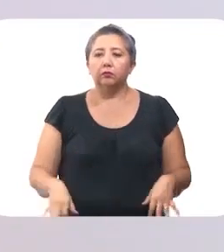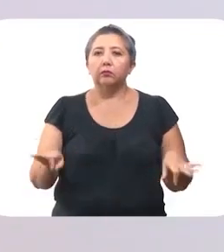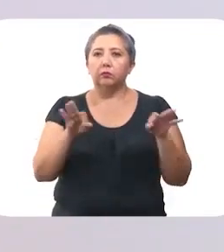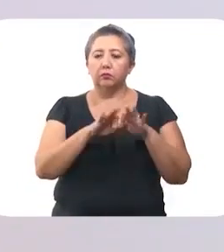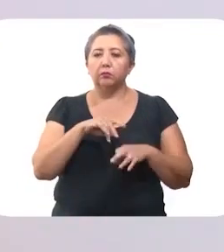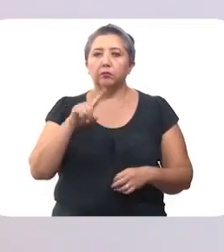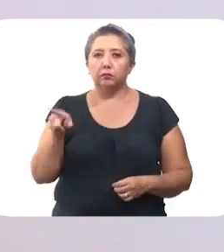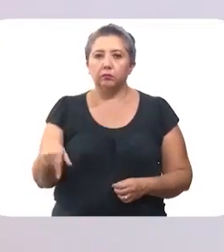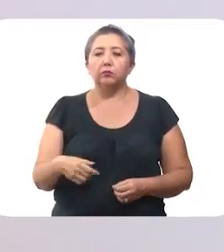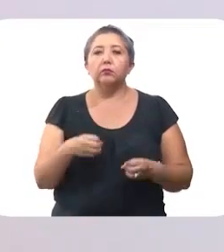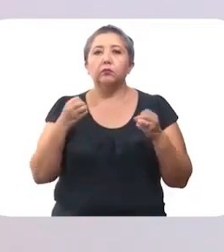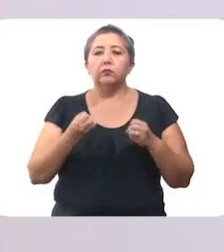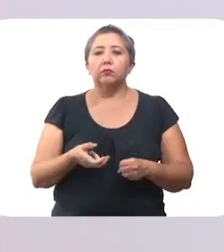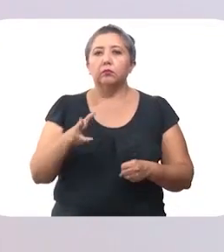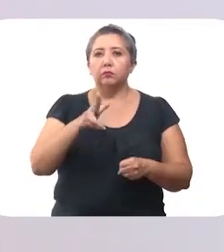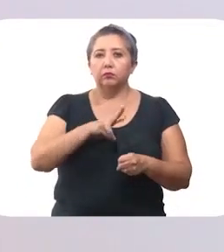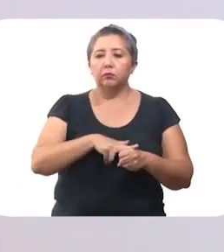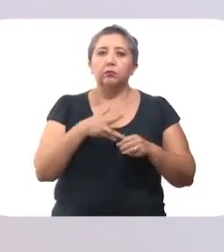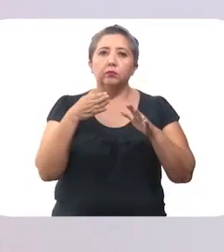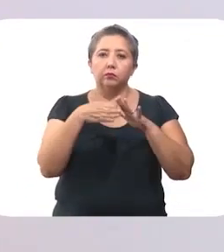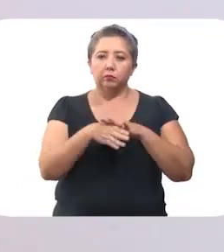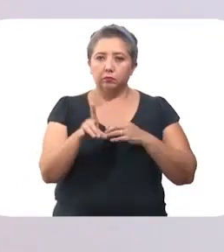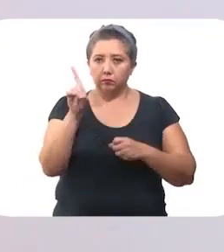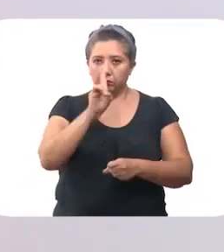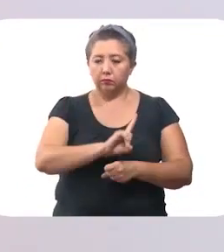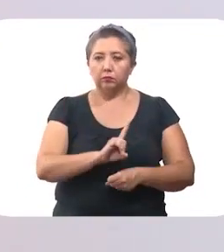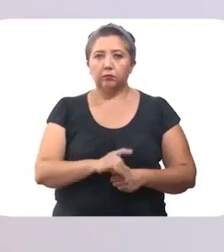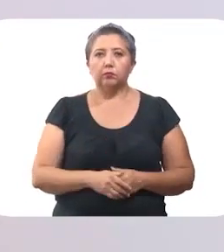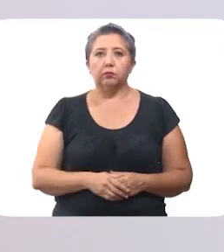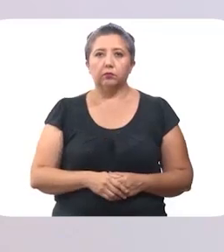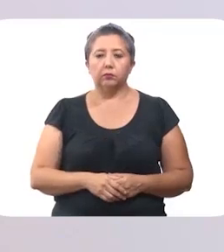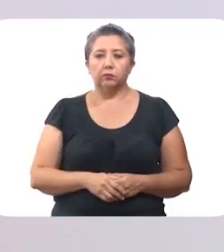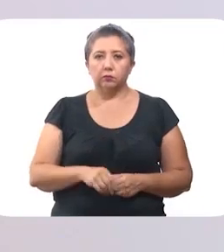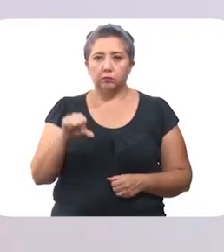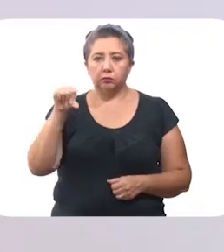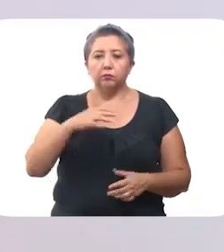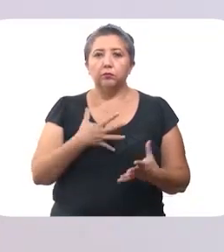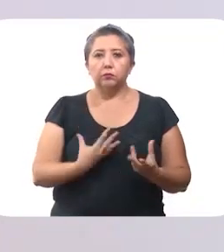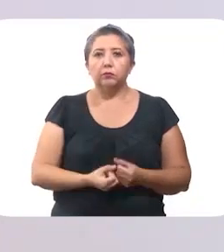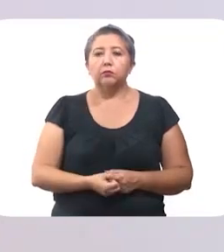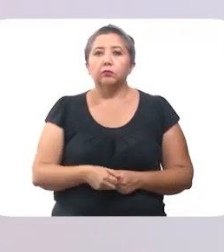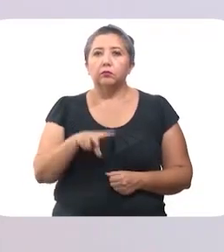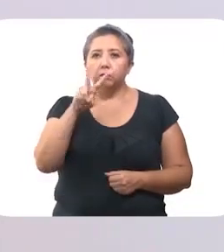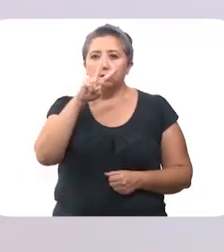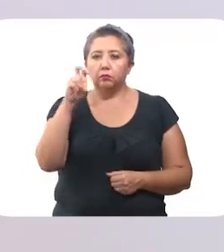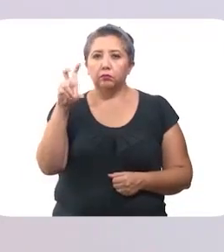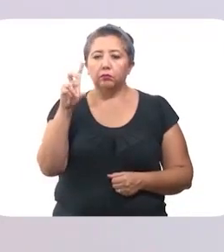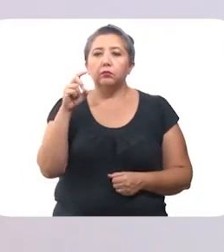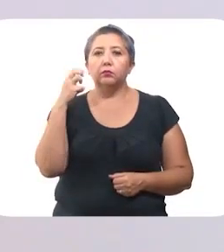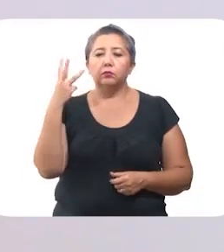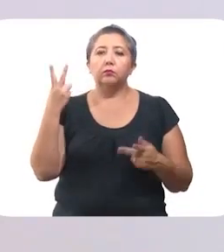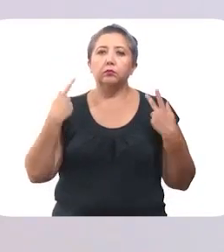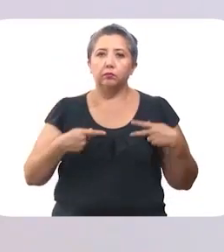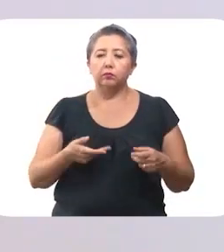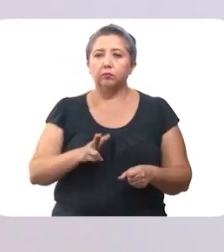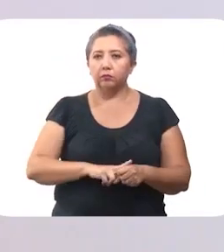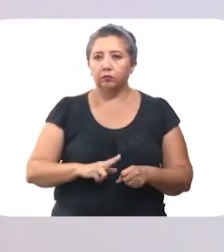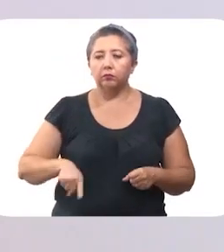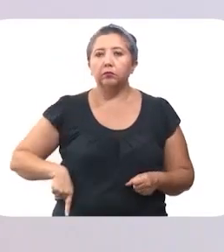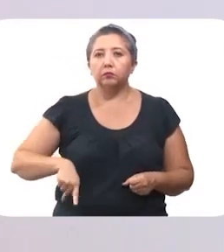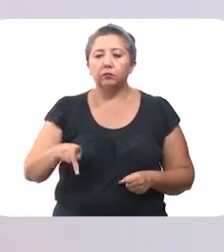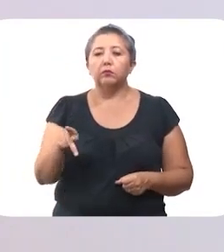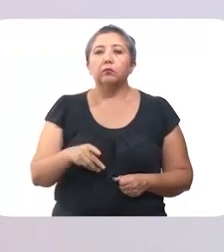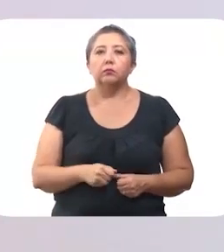económica, los datos más importantes son la ocupación hospitalaria y los ingresos diarios. El día de hoy tenemos 233 pacientes en